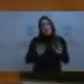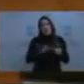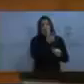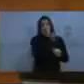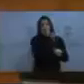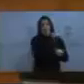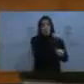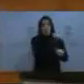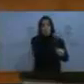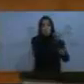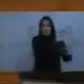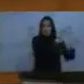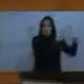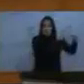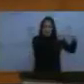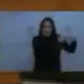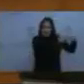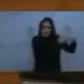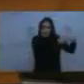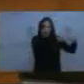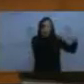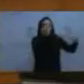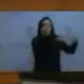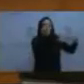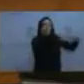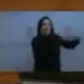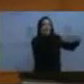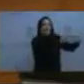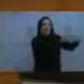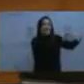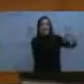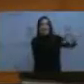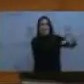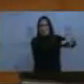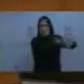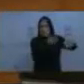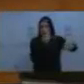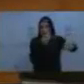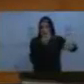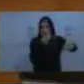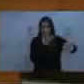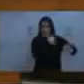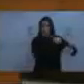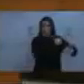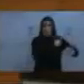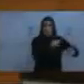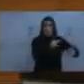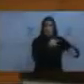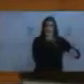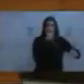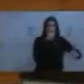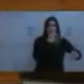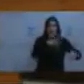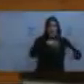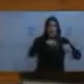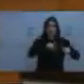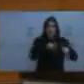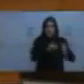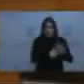cuando digo ustedes me refiero al Gobierno socialista, no aciertan sencillamente ni cuando rectifican. Y